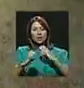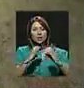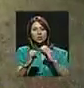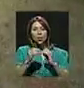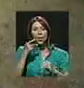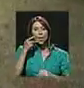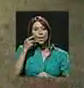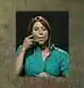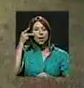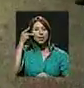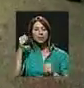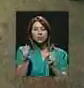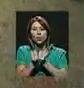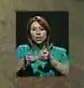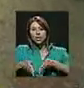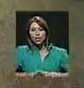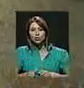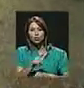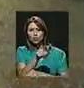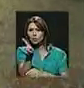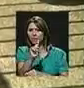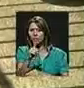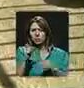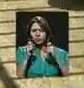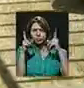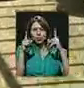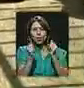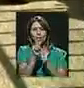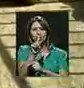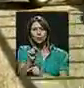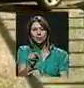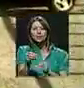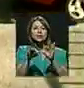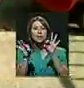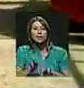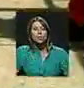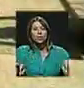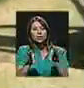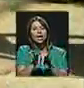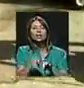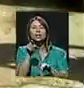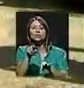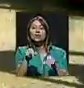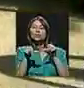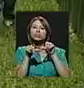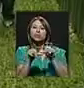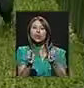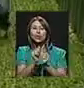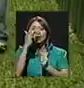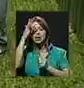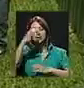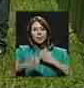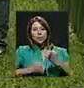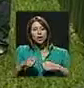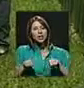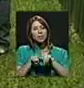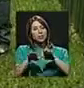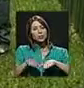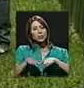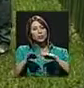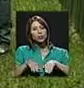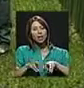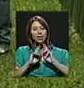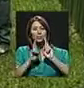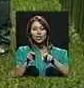e hijo. No se asombre ante las preguntas que les hagan. Lo importante es que se mantenga con inteligencia emocional y sereno. Esto al responder para